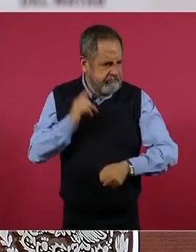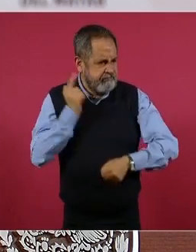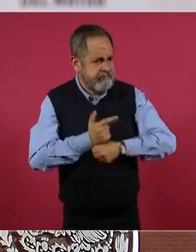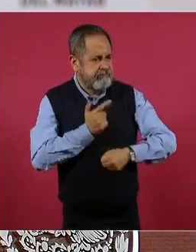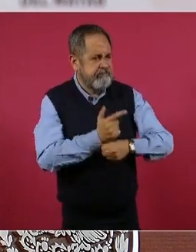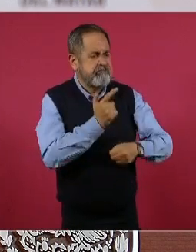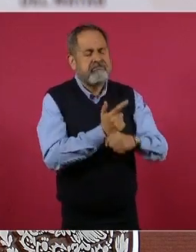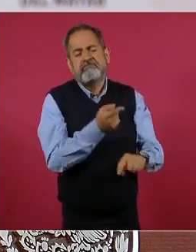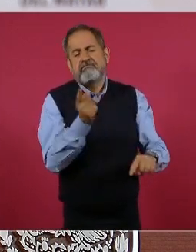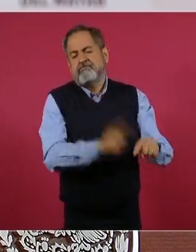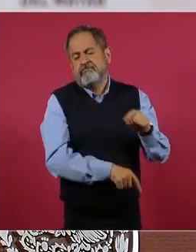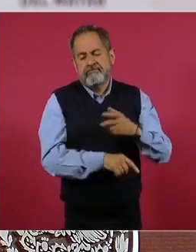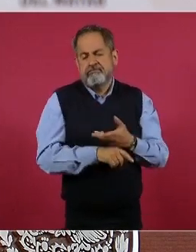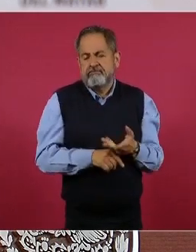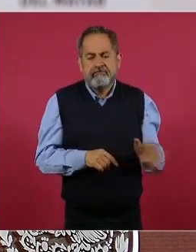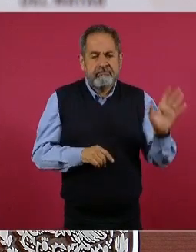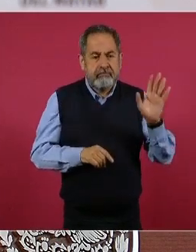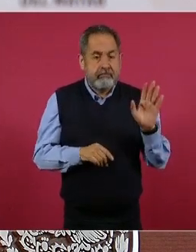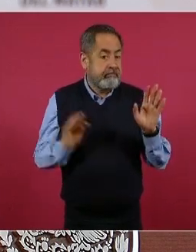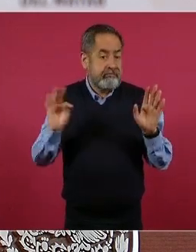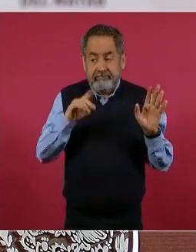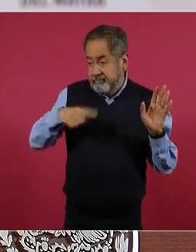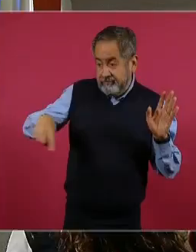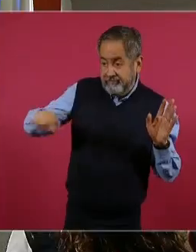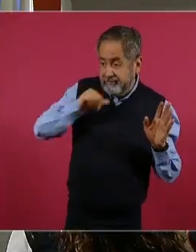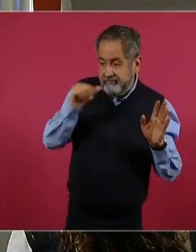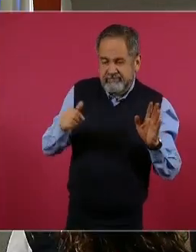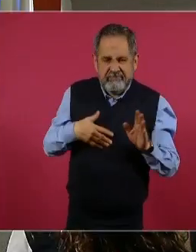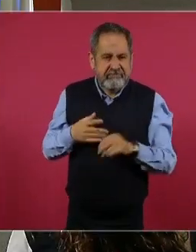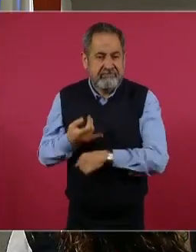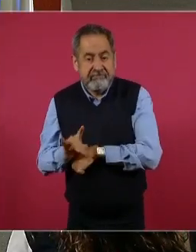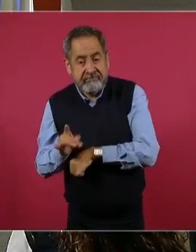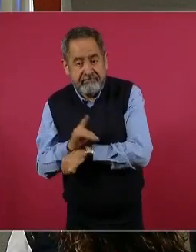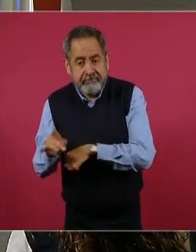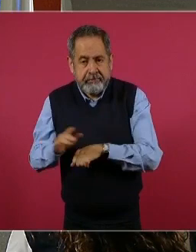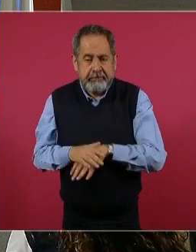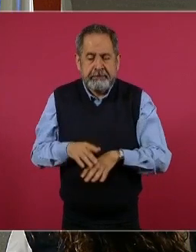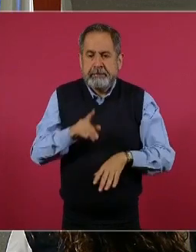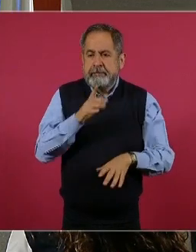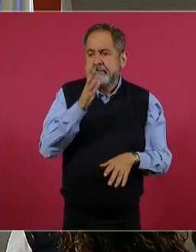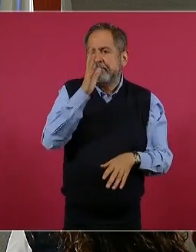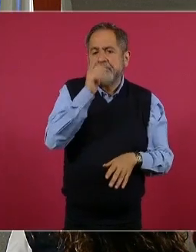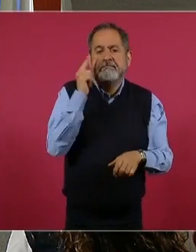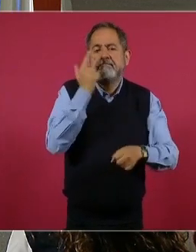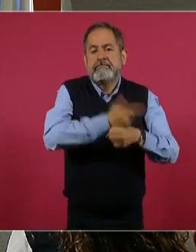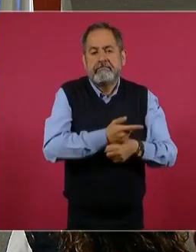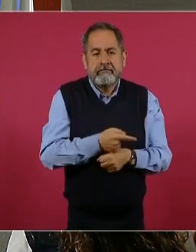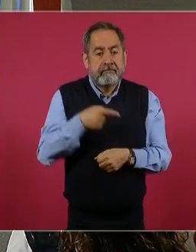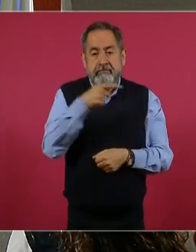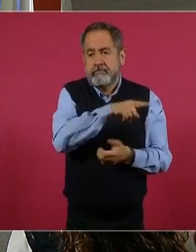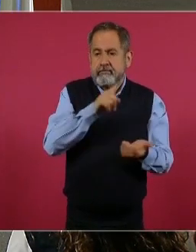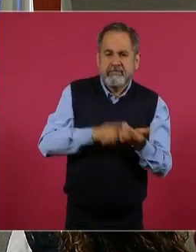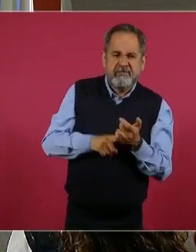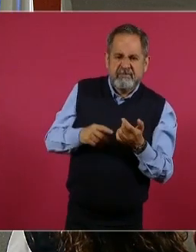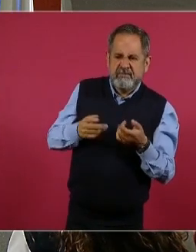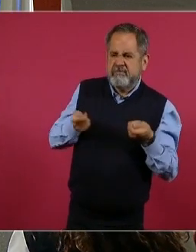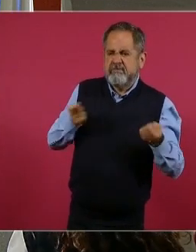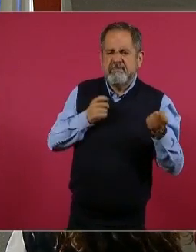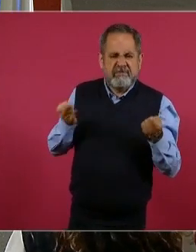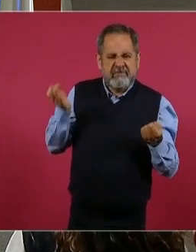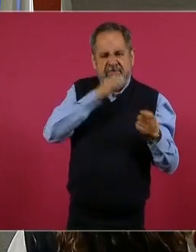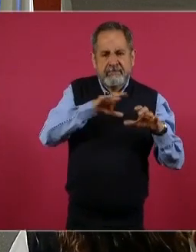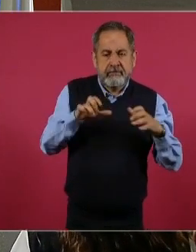elemento sin el cual no hubiéramos podido detectar esta red que intentaba crear un falso monopolio a través